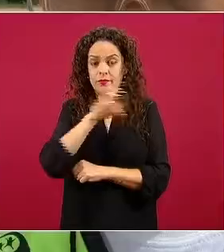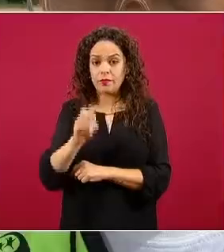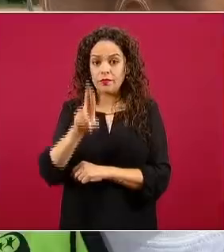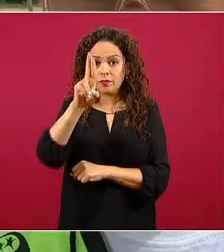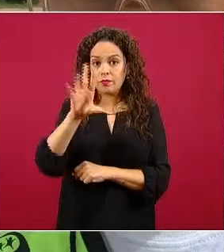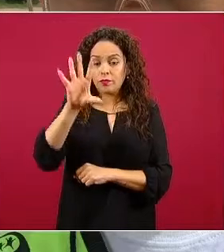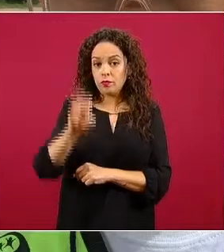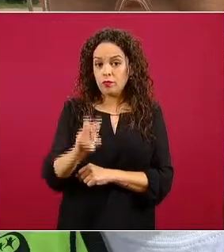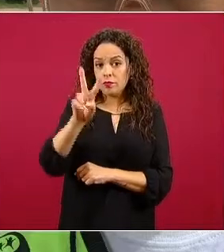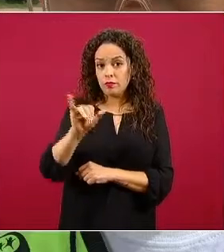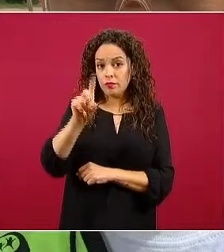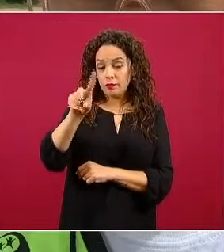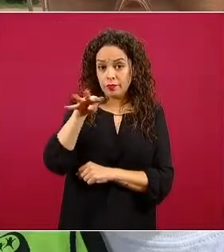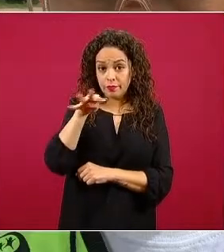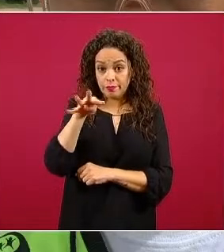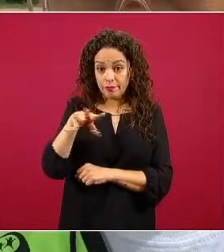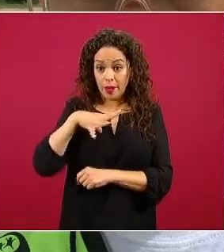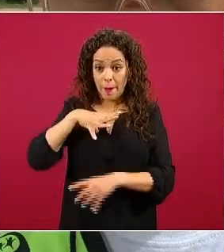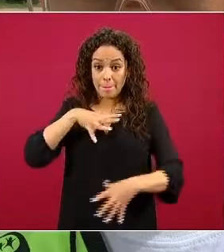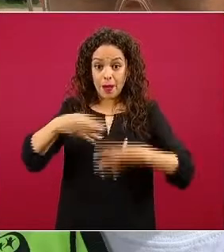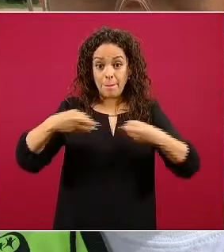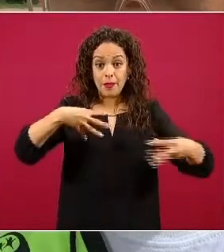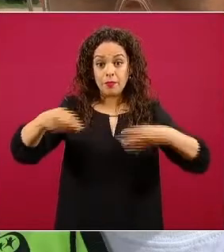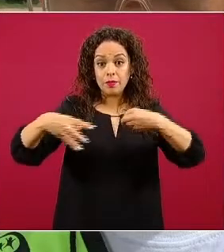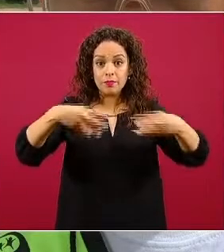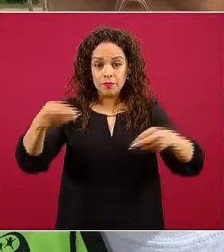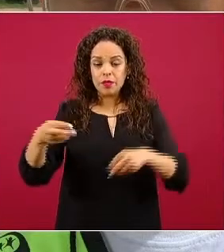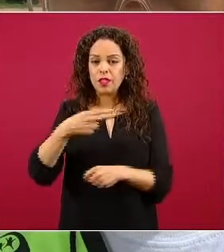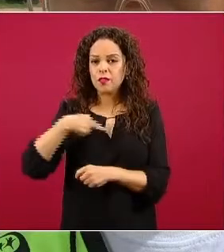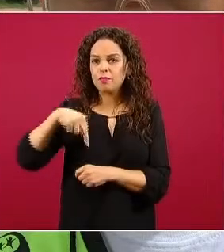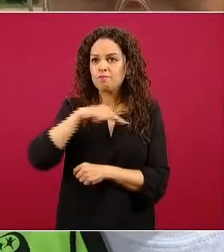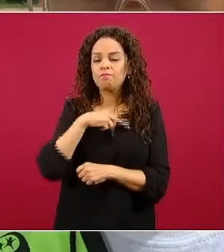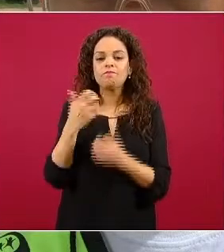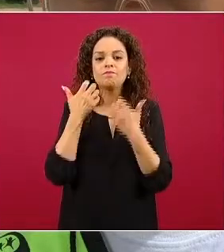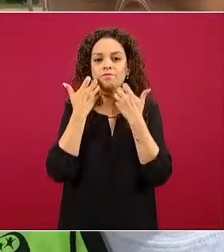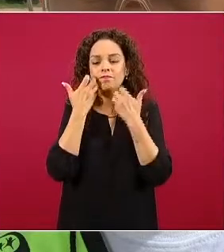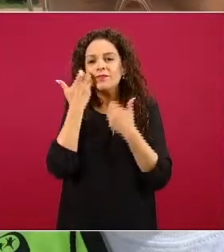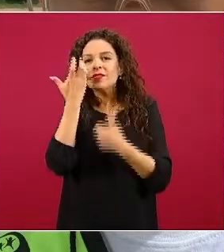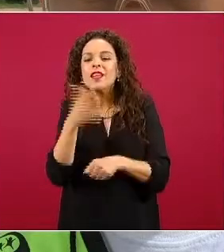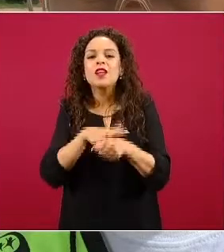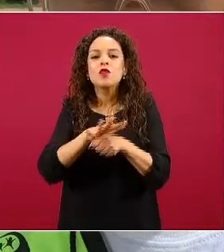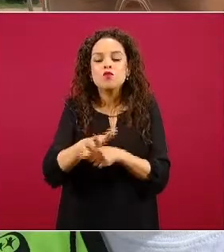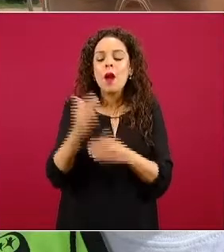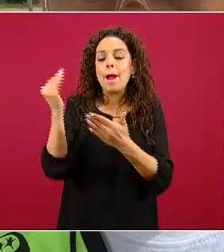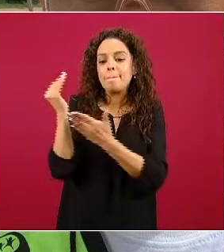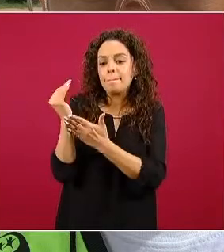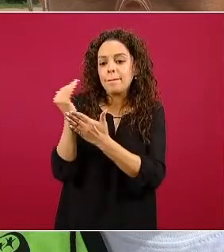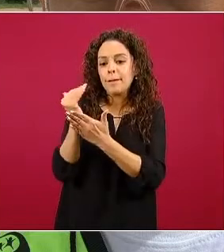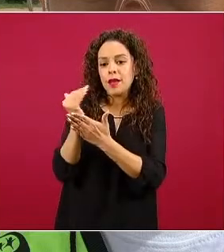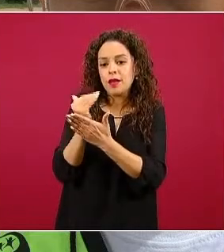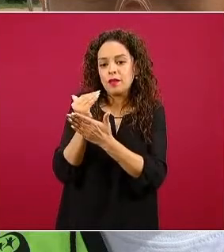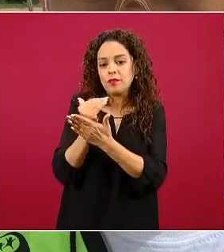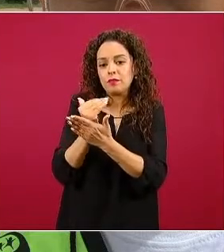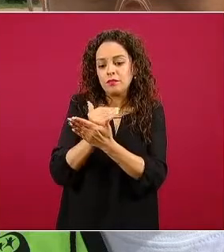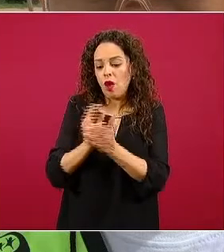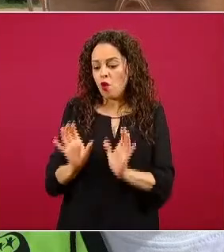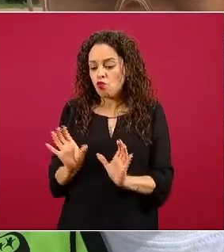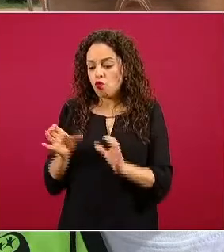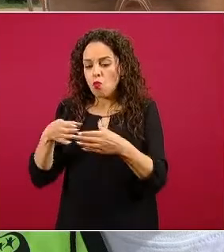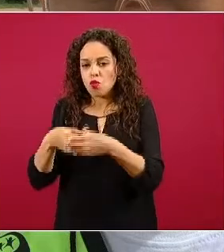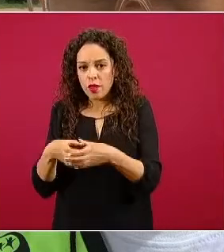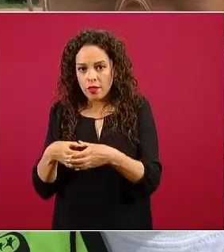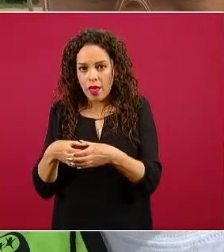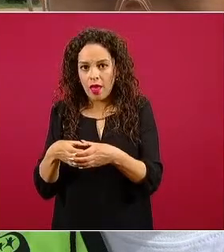la COVID-19, queremos reducir el impacto de la COVID en la comunidad. Hay que ir a